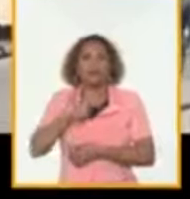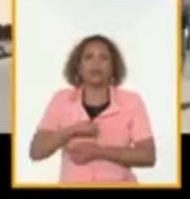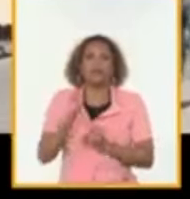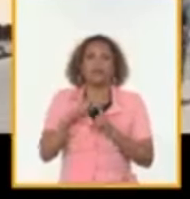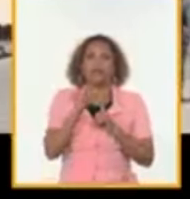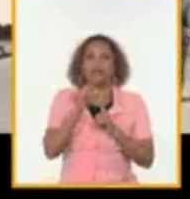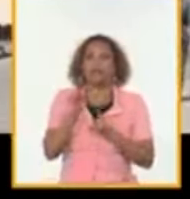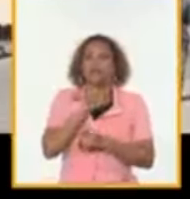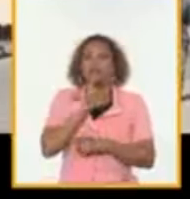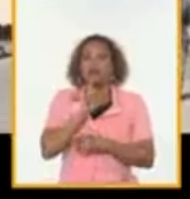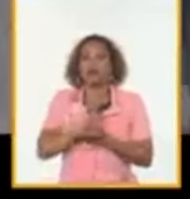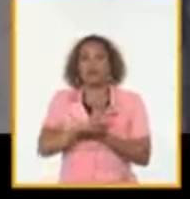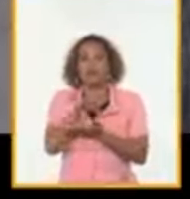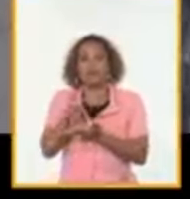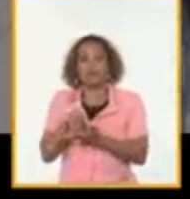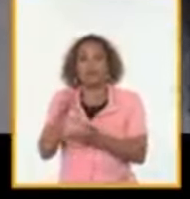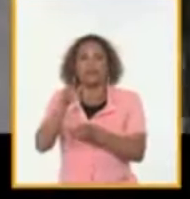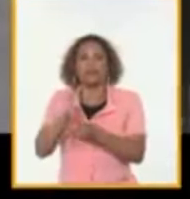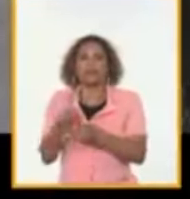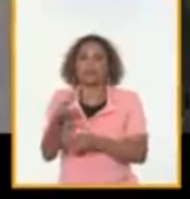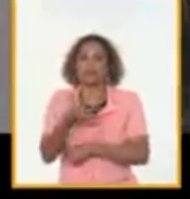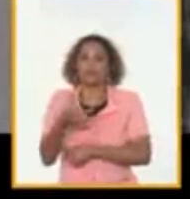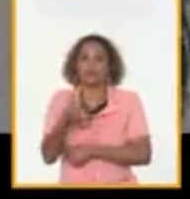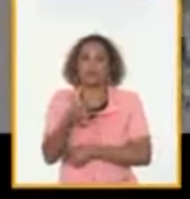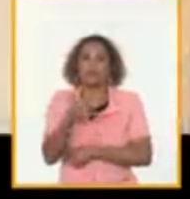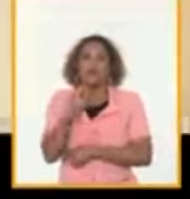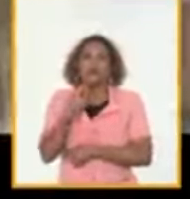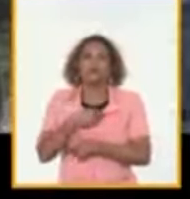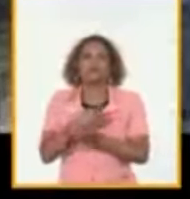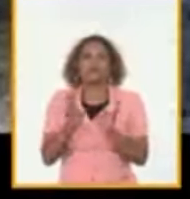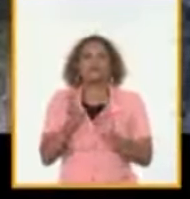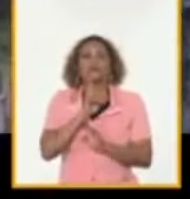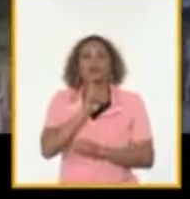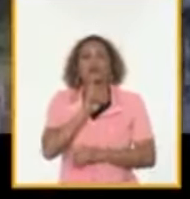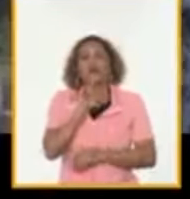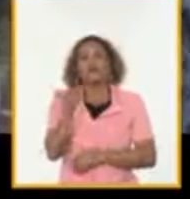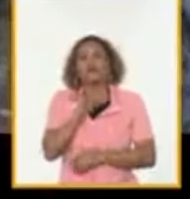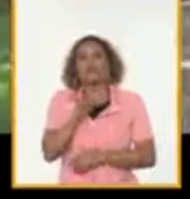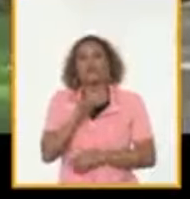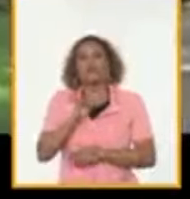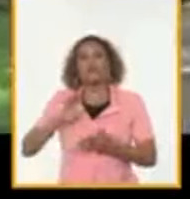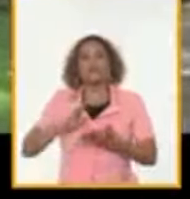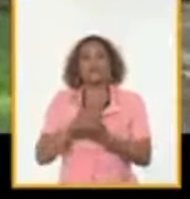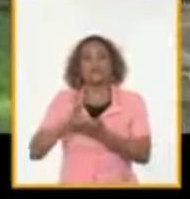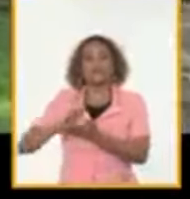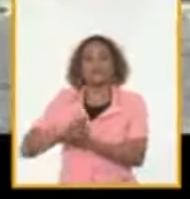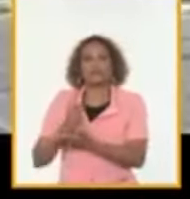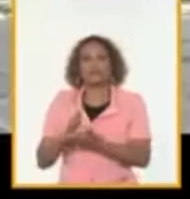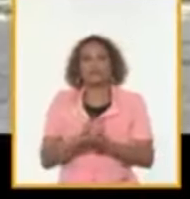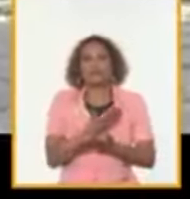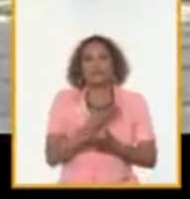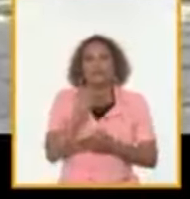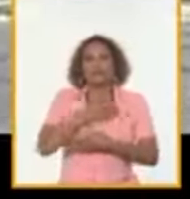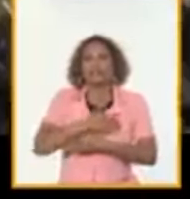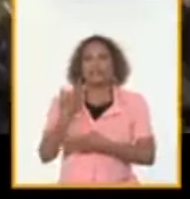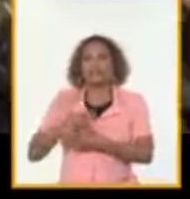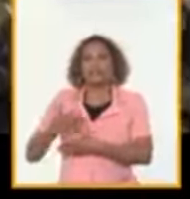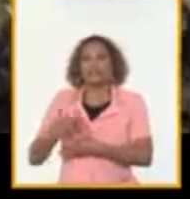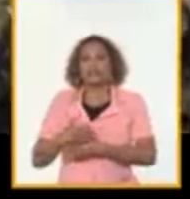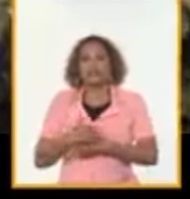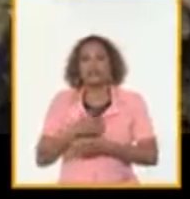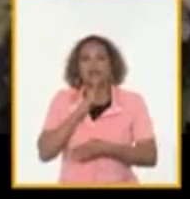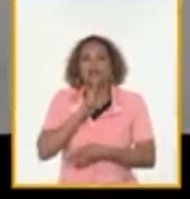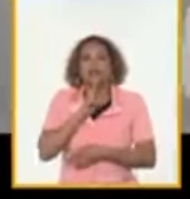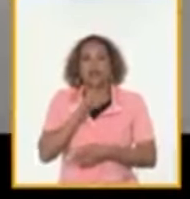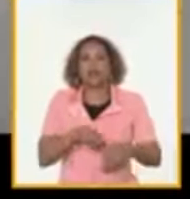agua acá en el municipio no solo en el tema de la basto agua sino también en el tema de la eliminación de un grupo de de obstrucciones de ariado que son de las